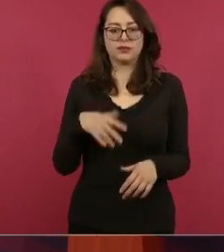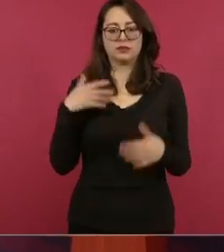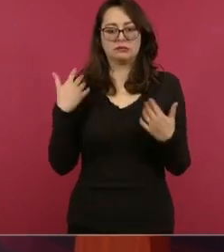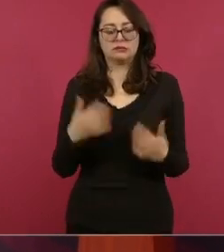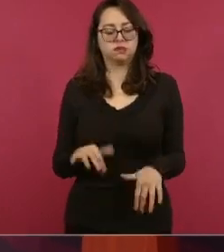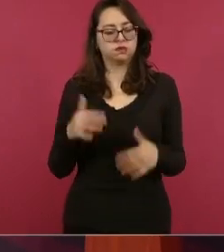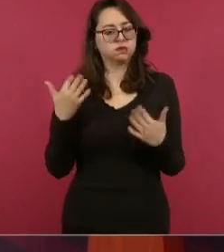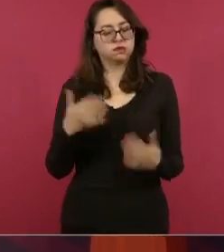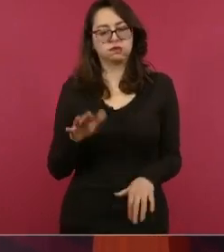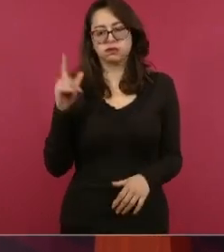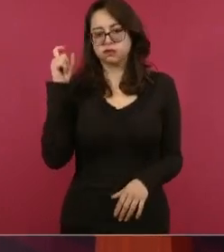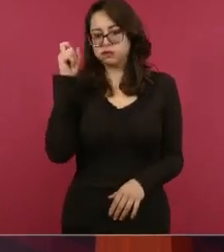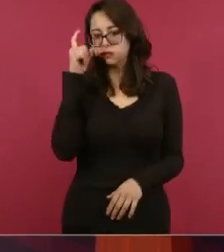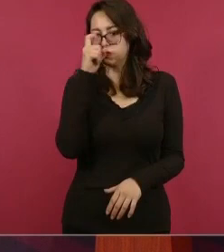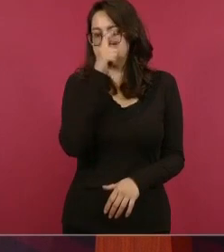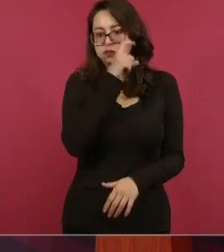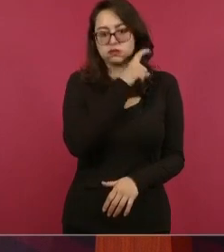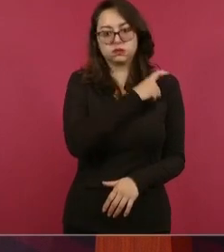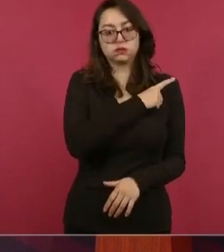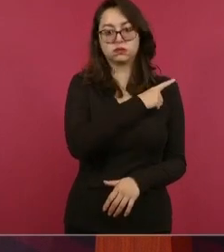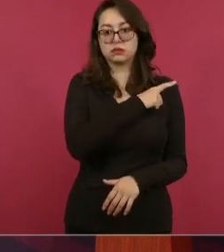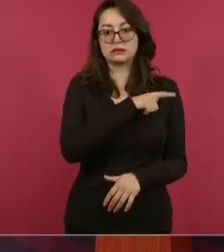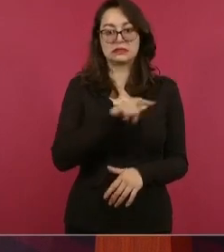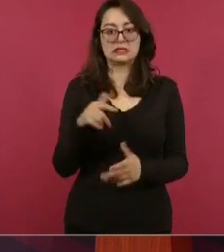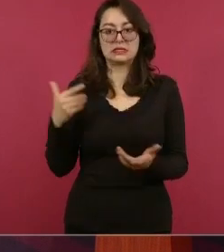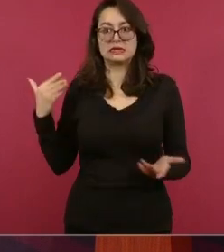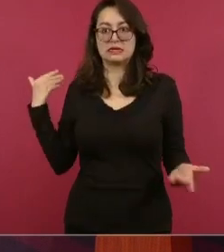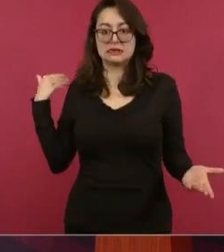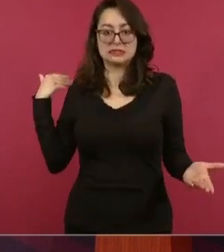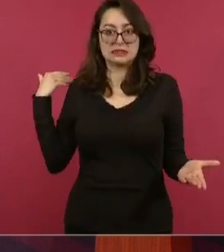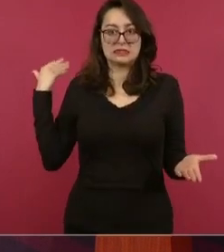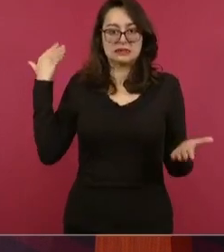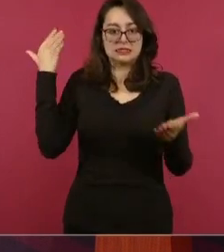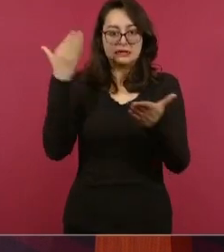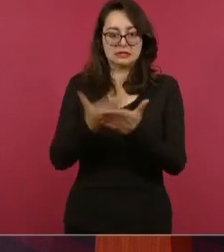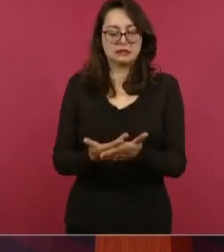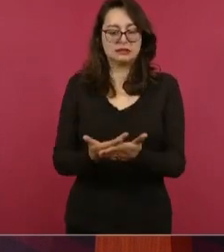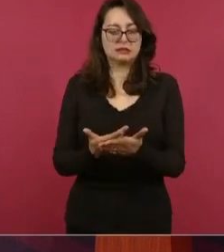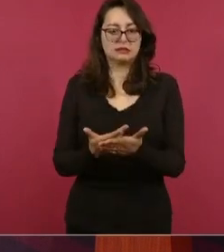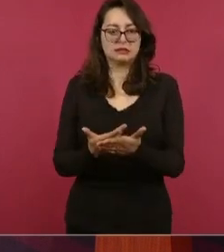fenómeno porque en muy poco tiempo,